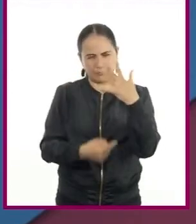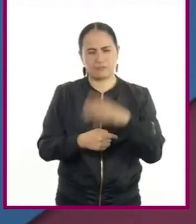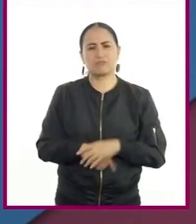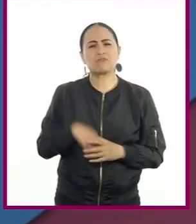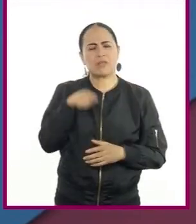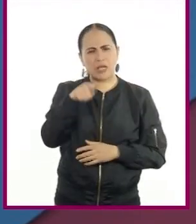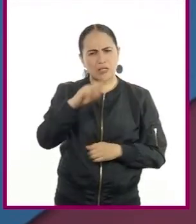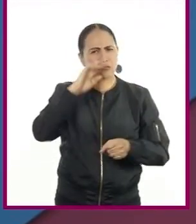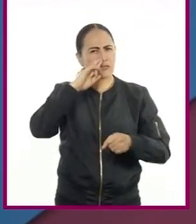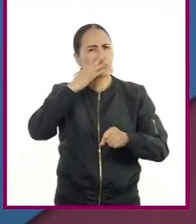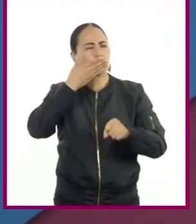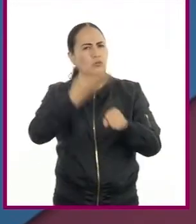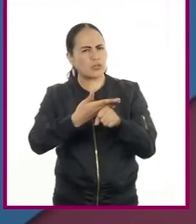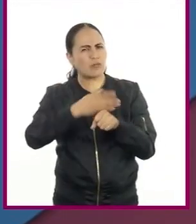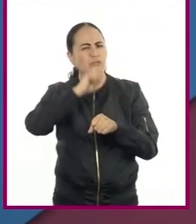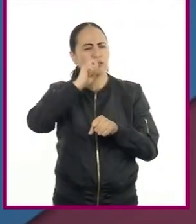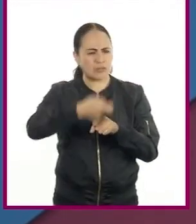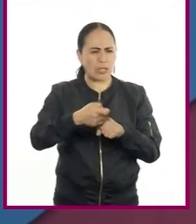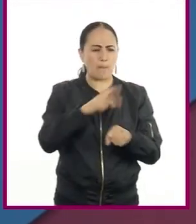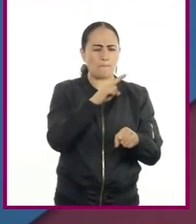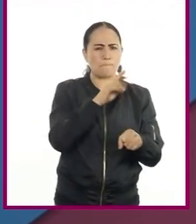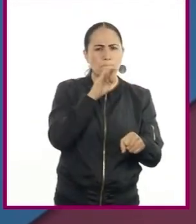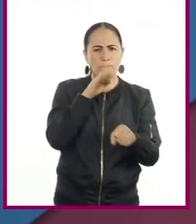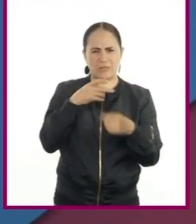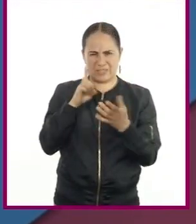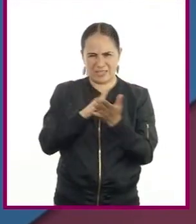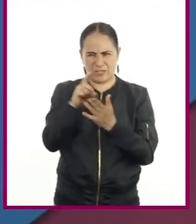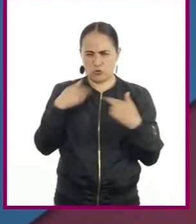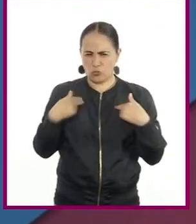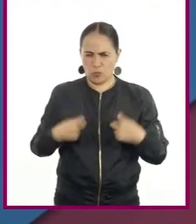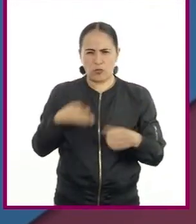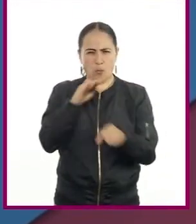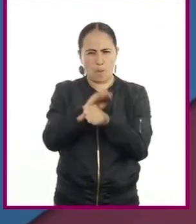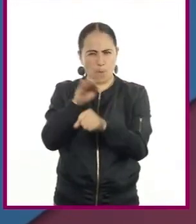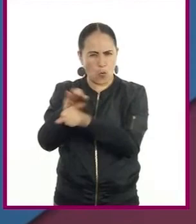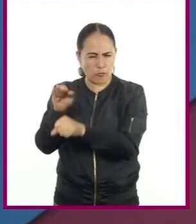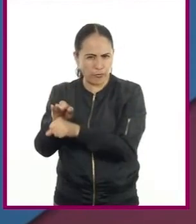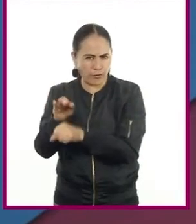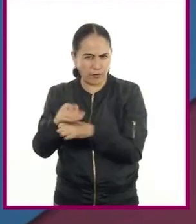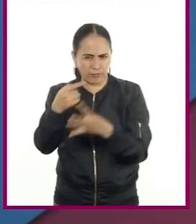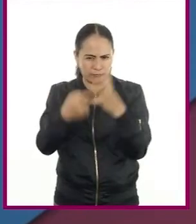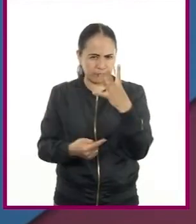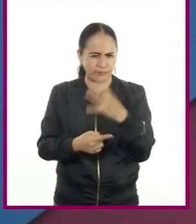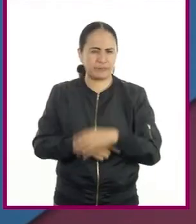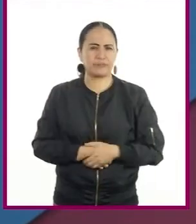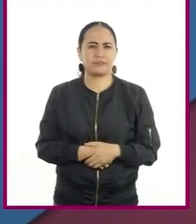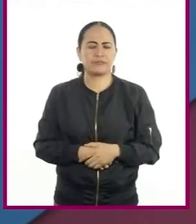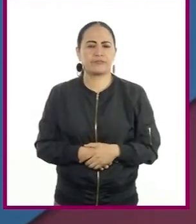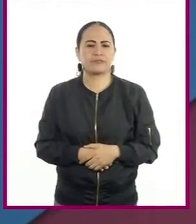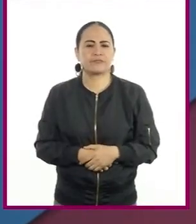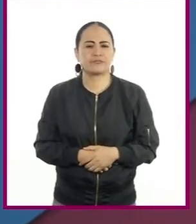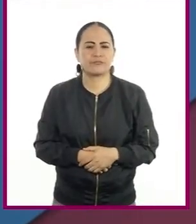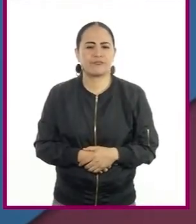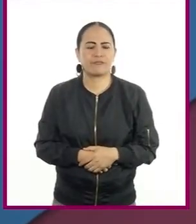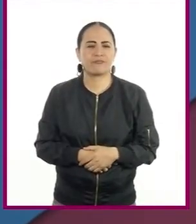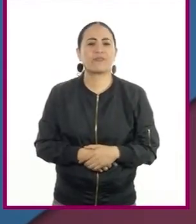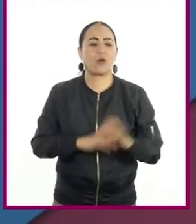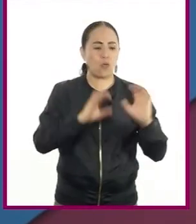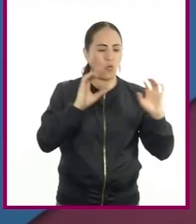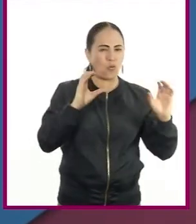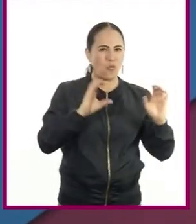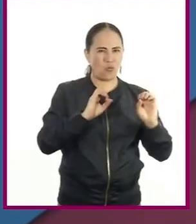se encargan de proteger y defender los derechos humanos. Para conocer un poco más de estos